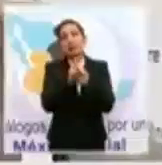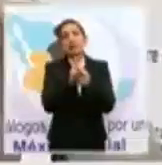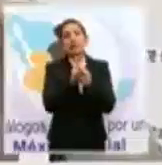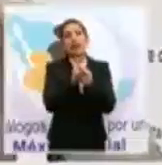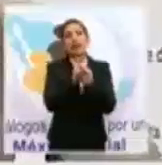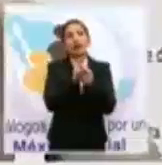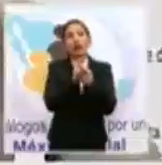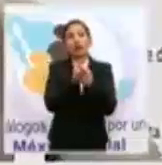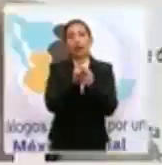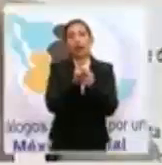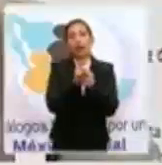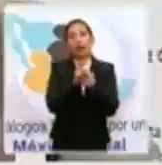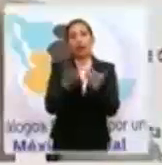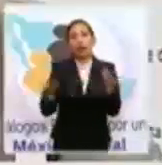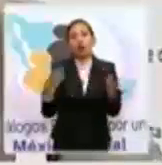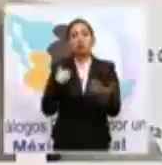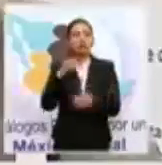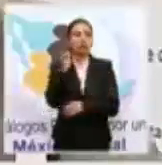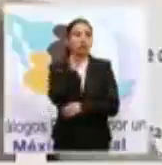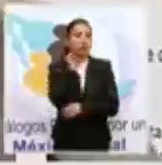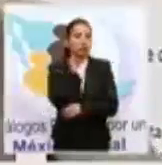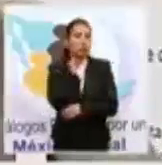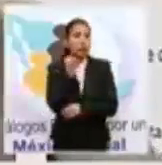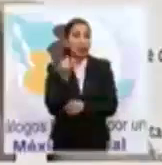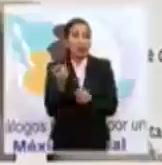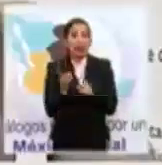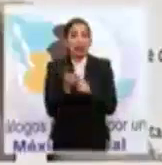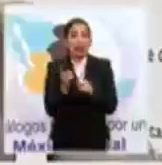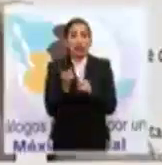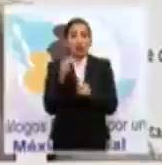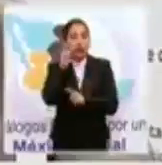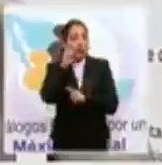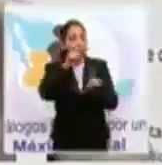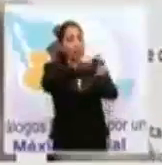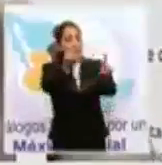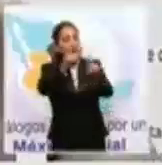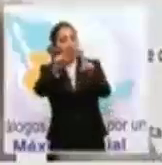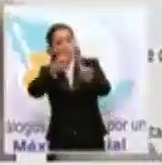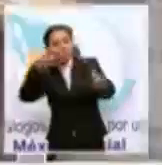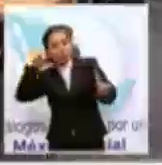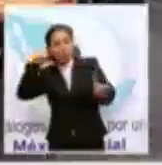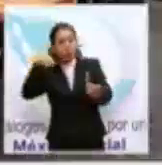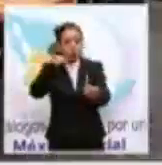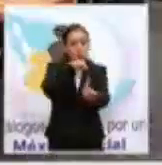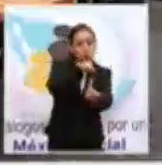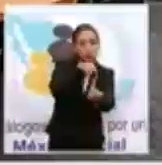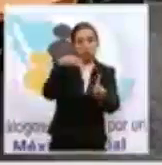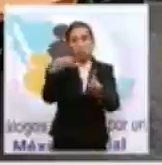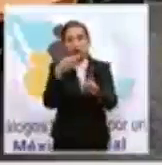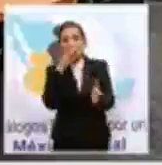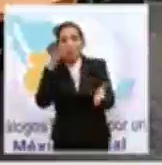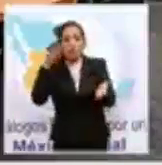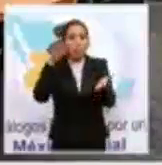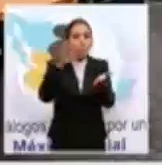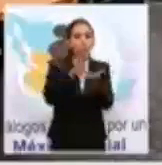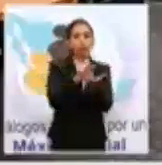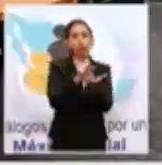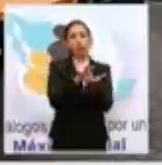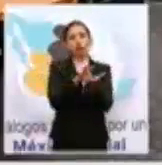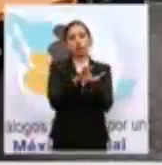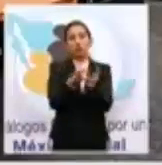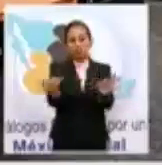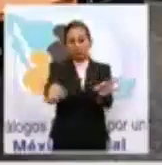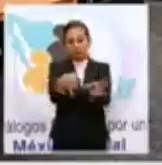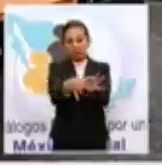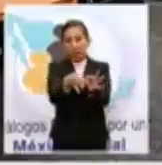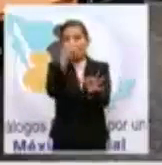ver con senadores, ¿no? Donde también tendrán que ver las diferentes visiones, qué puntos son los que habrá que